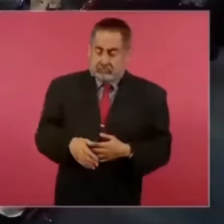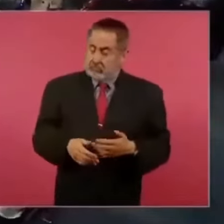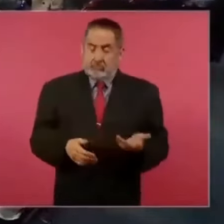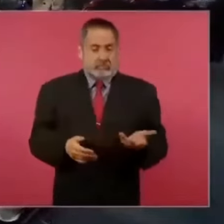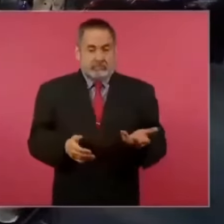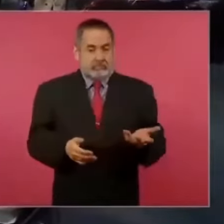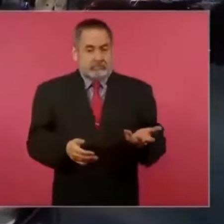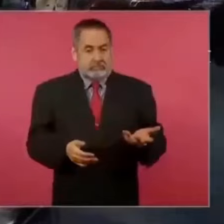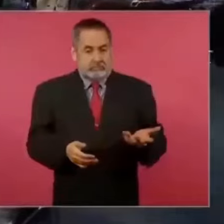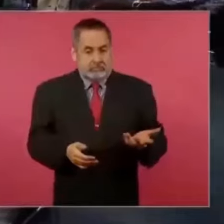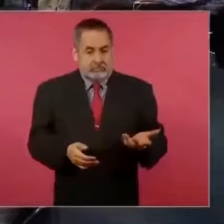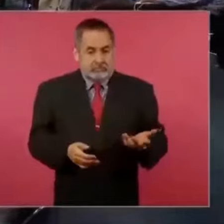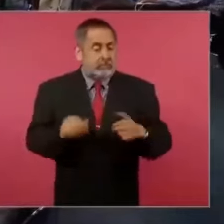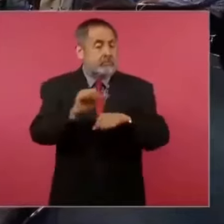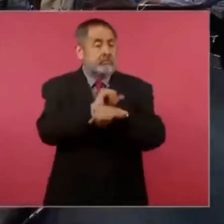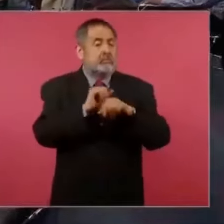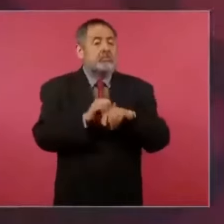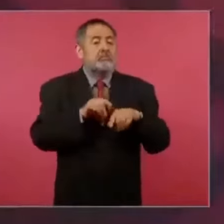En los carros.